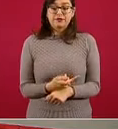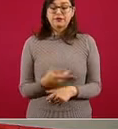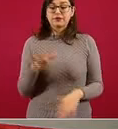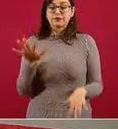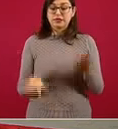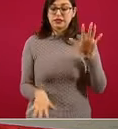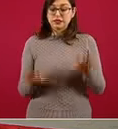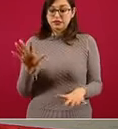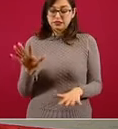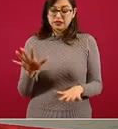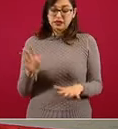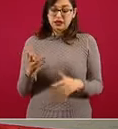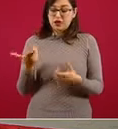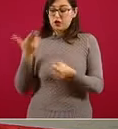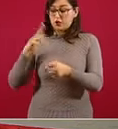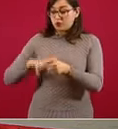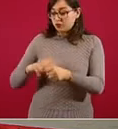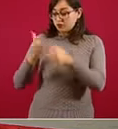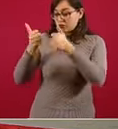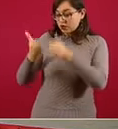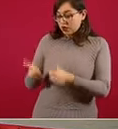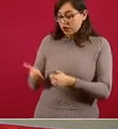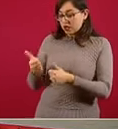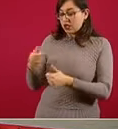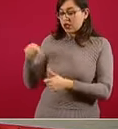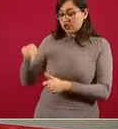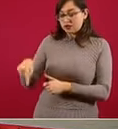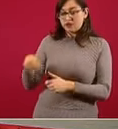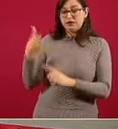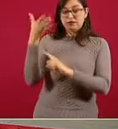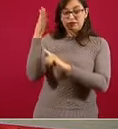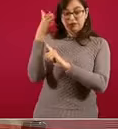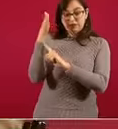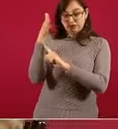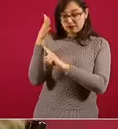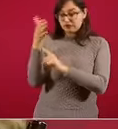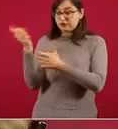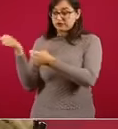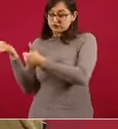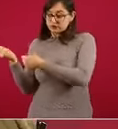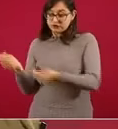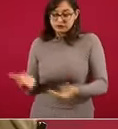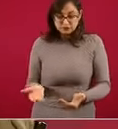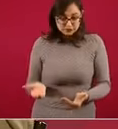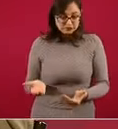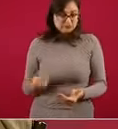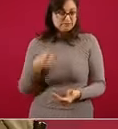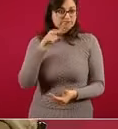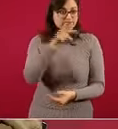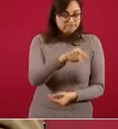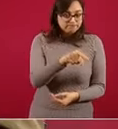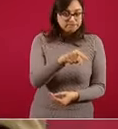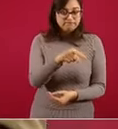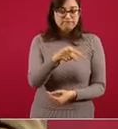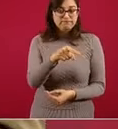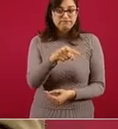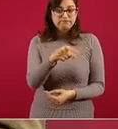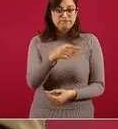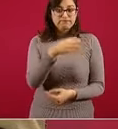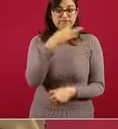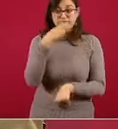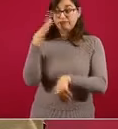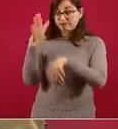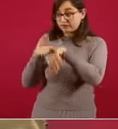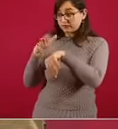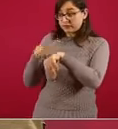de retención, es decir, de una ambulancia cuando llega al hospital donde ya en ese centro regulador se les dio,